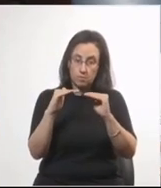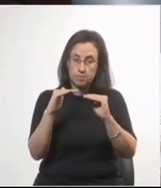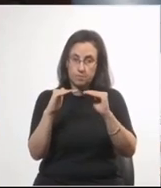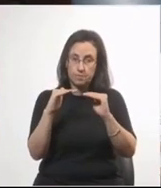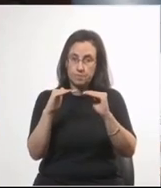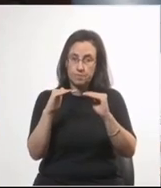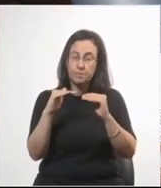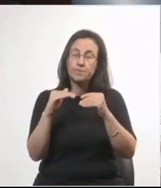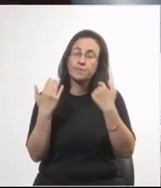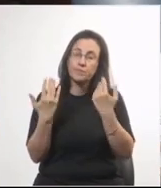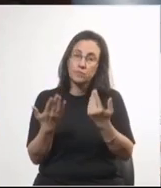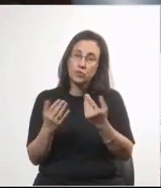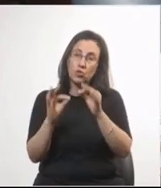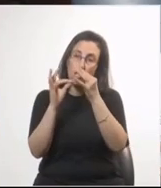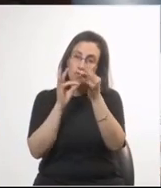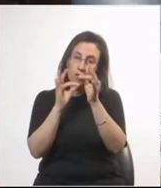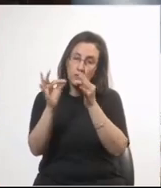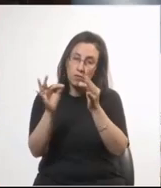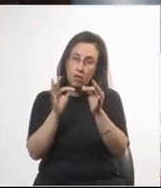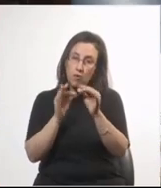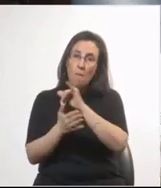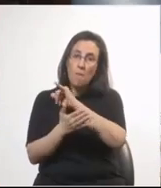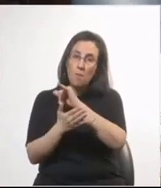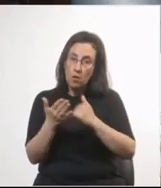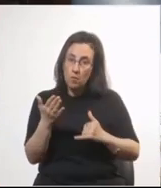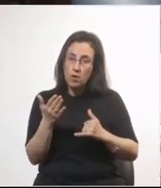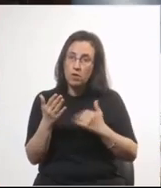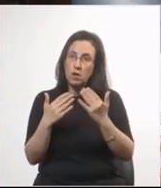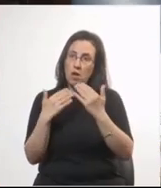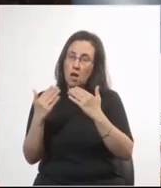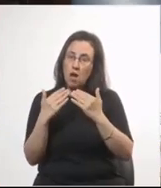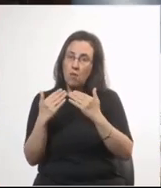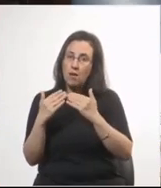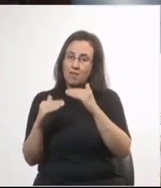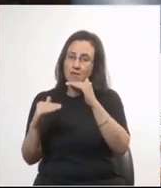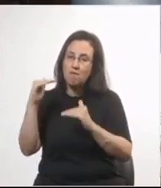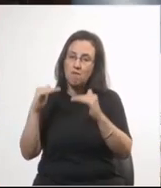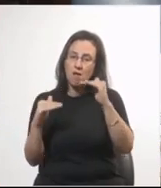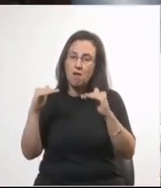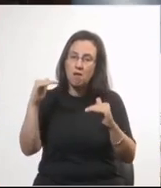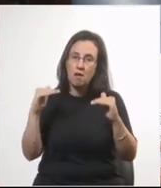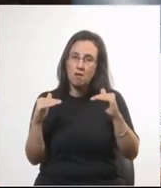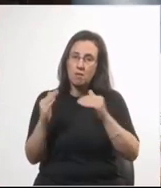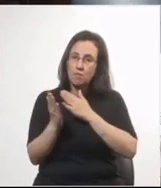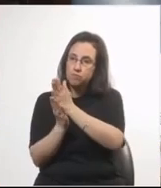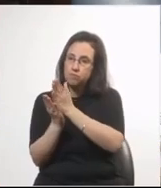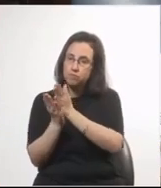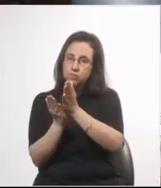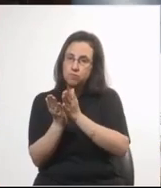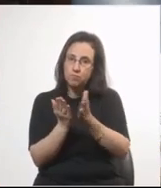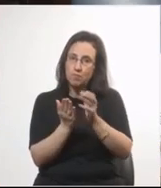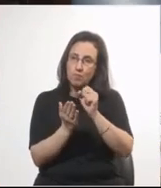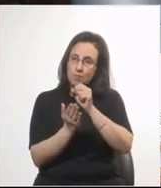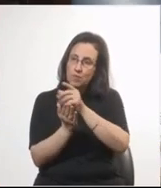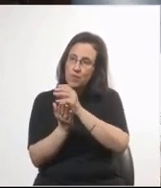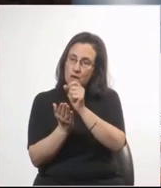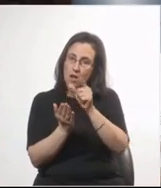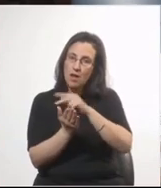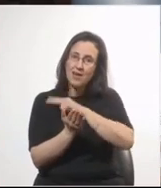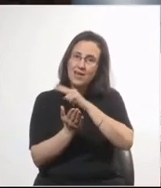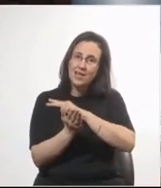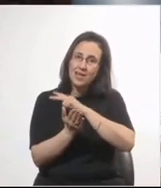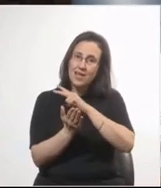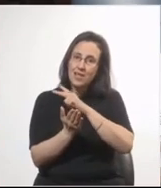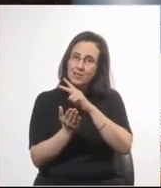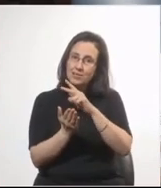Entonces, estos datos promedio que hablan de la desigual distribución de esa riqueza más generada en el